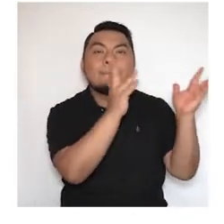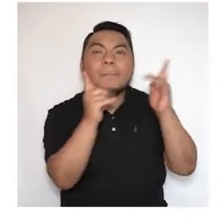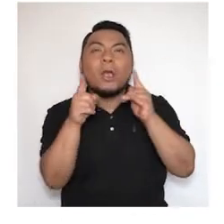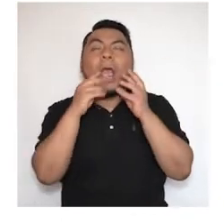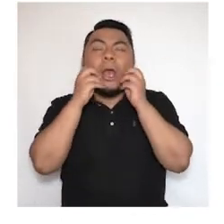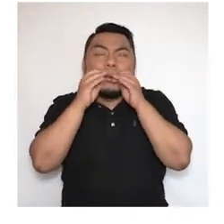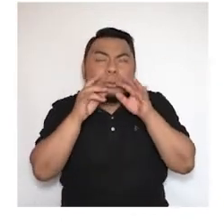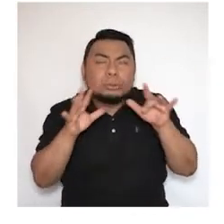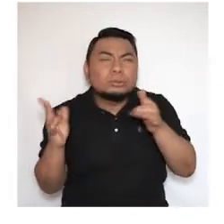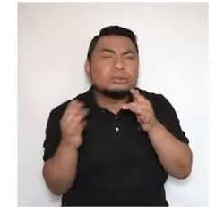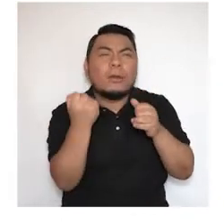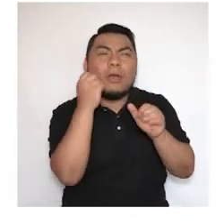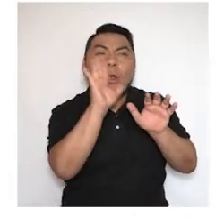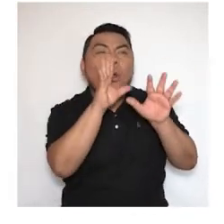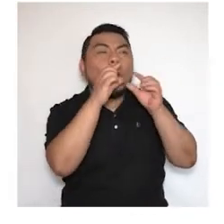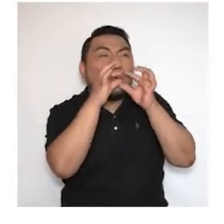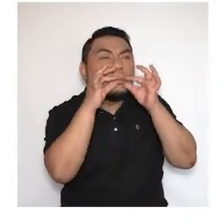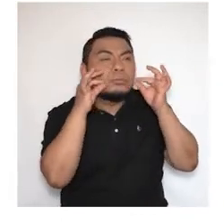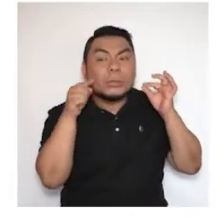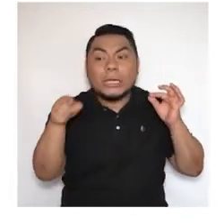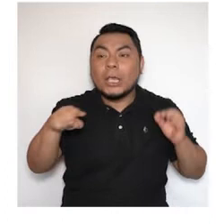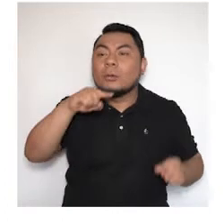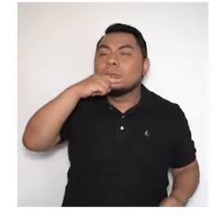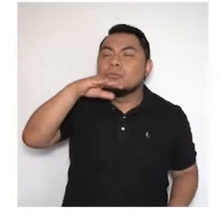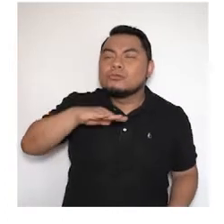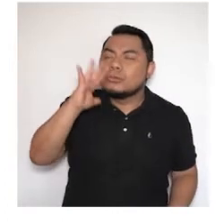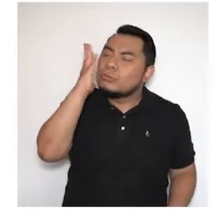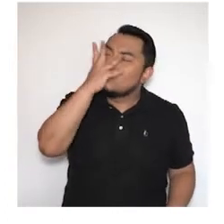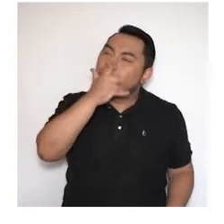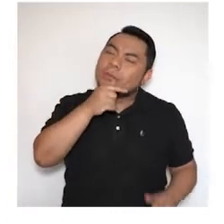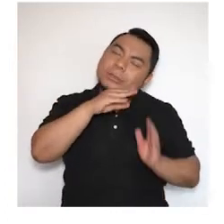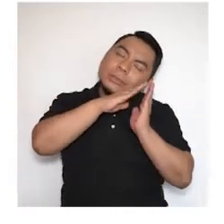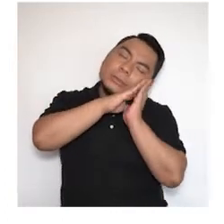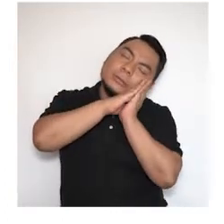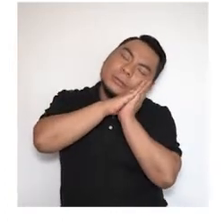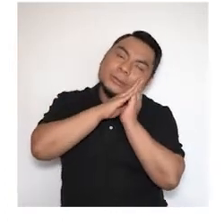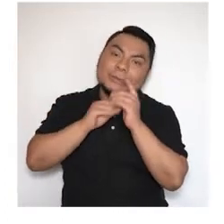de soplar, que la niña linda dormida está.